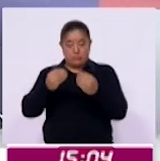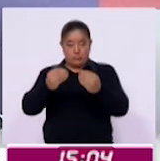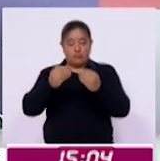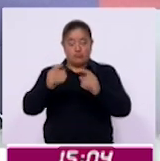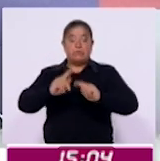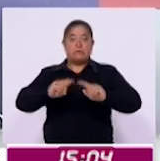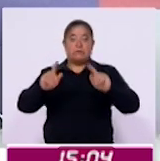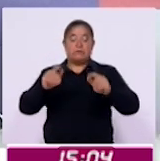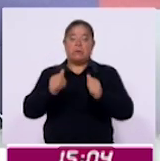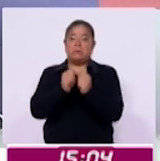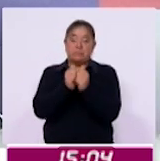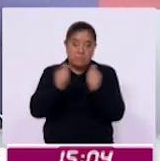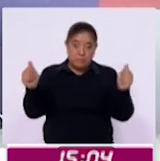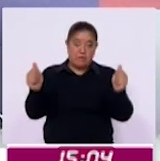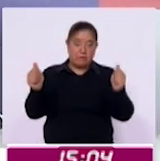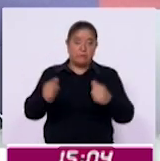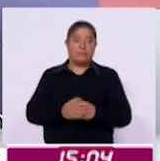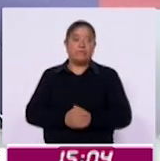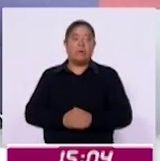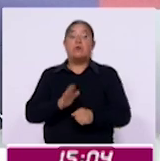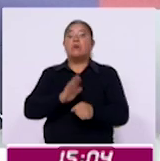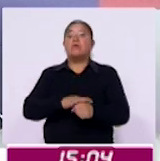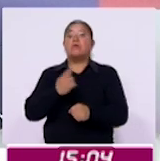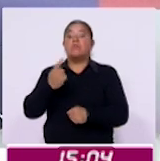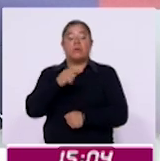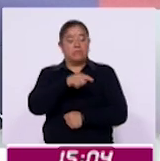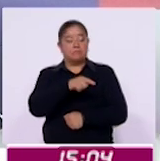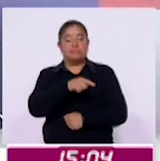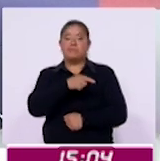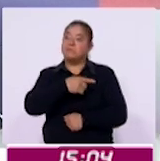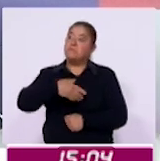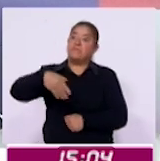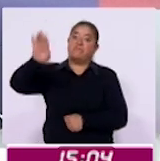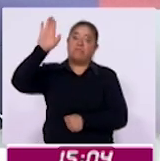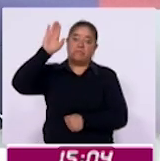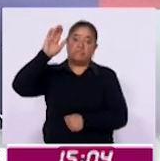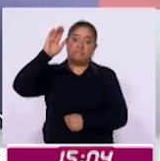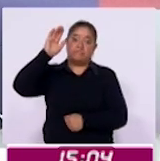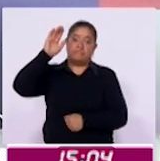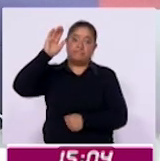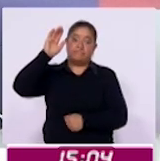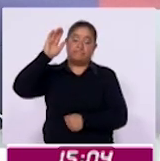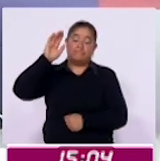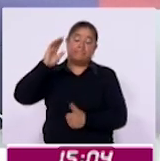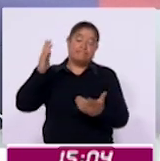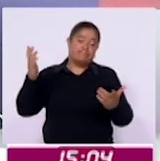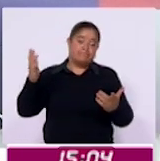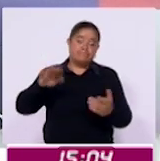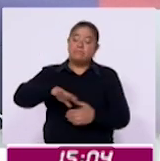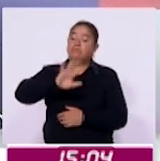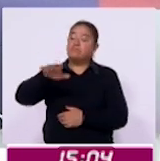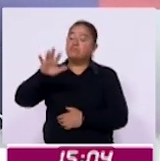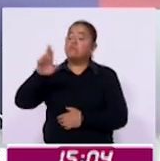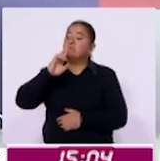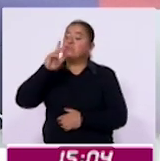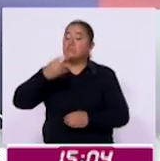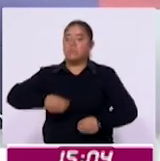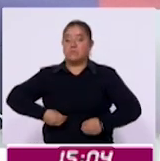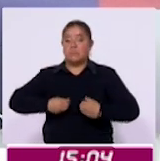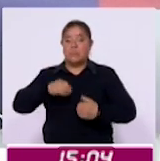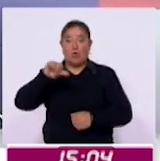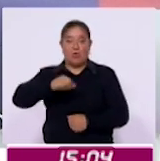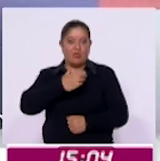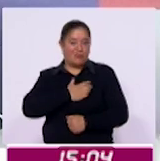se han separado porque alguien de la familia se fue a buscar una vida mejor. Por eso hoy estamos muy